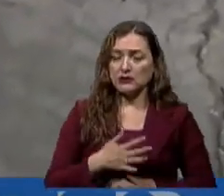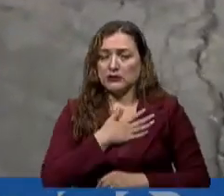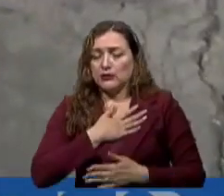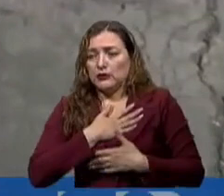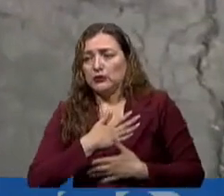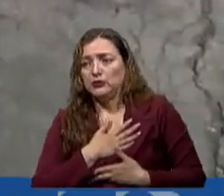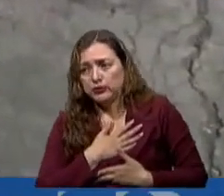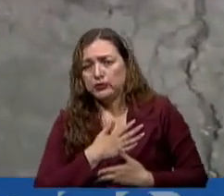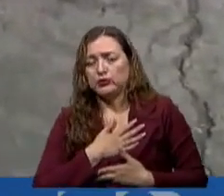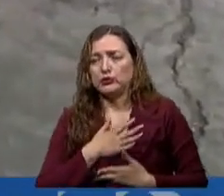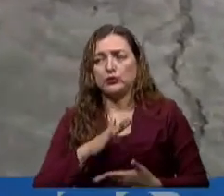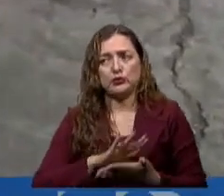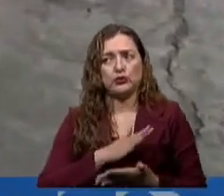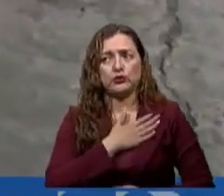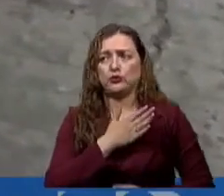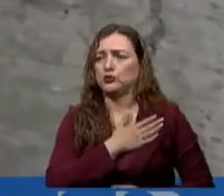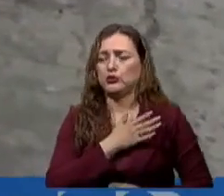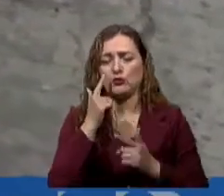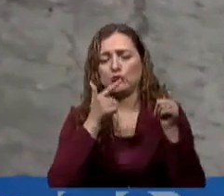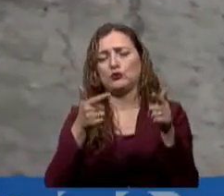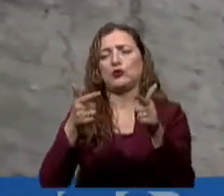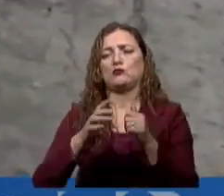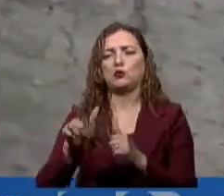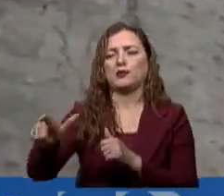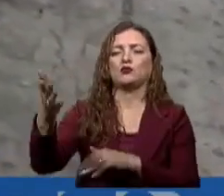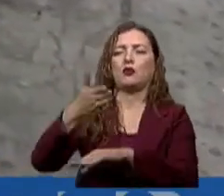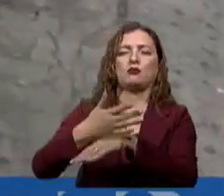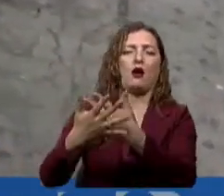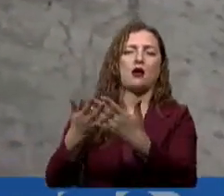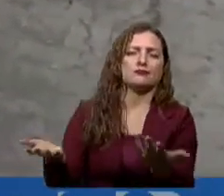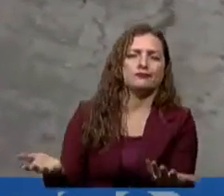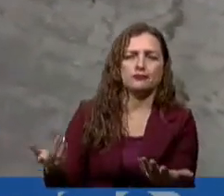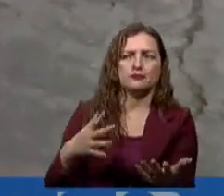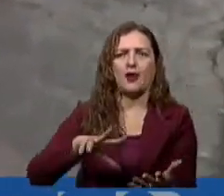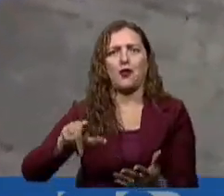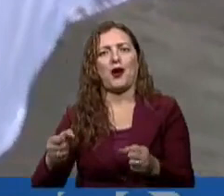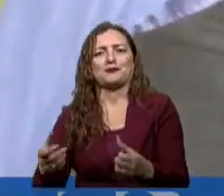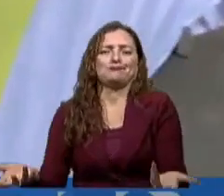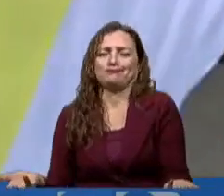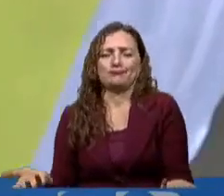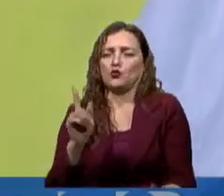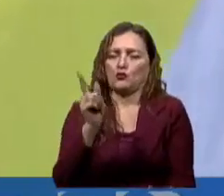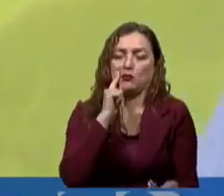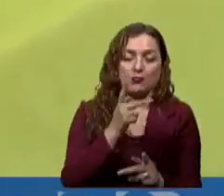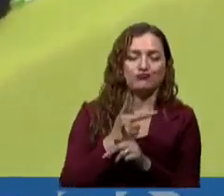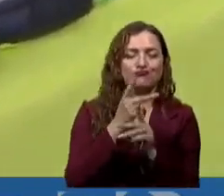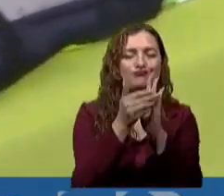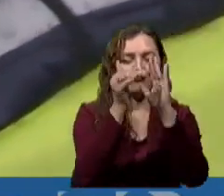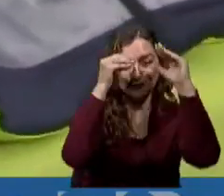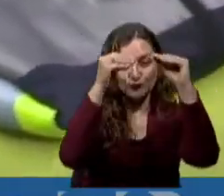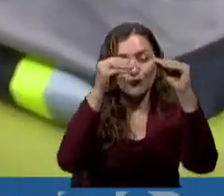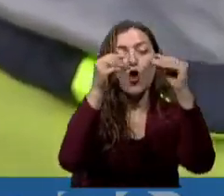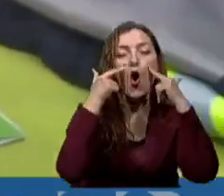que están vigilados. Perfecto, muchísimas gracias. Ya lo escuchábamos, la policía del distrito Eloy Alfaro está dando estas capacitaciones justamente a